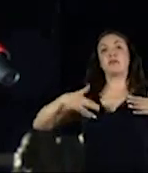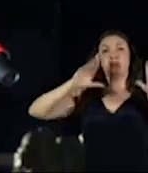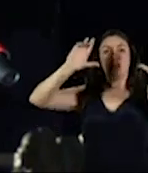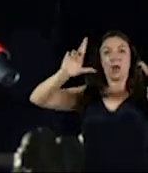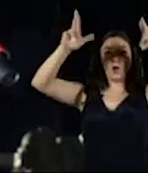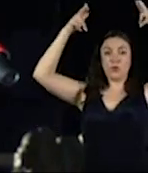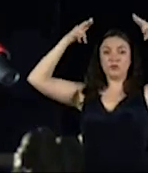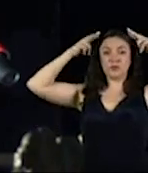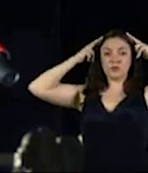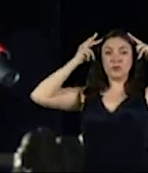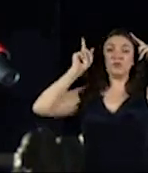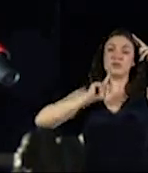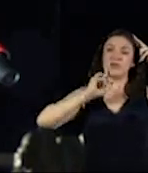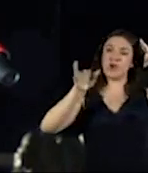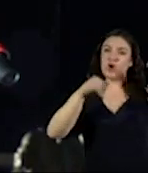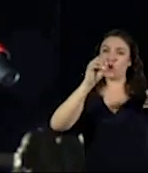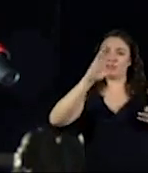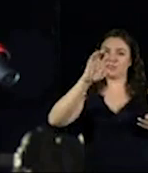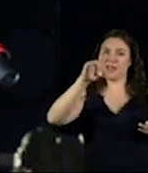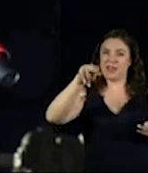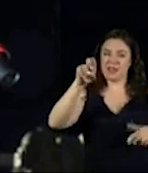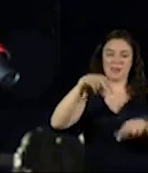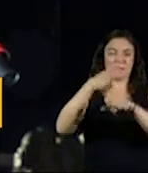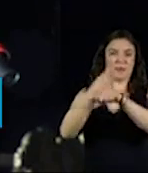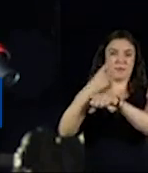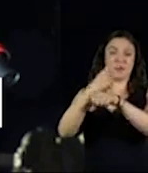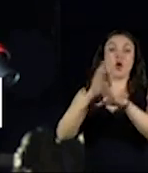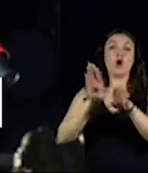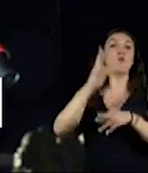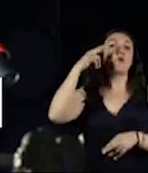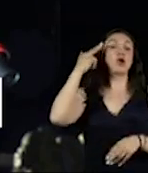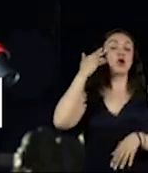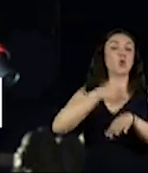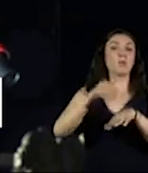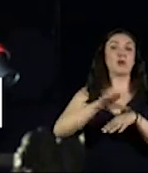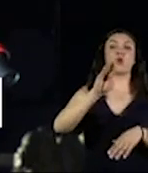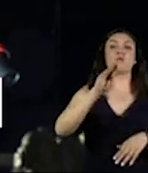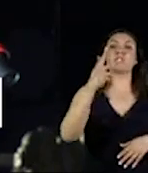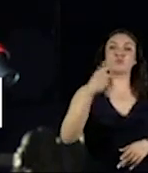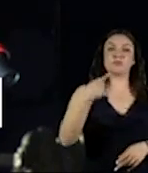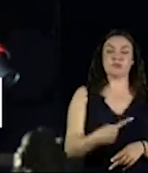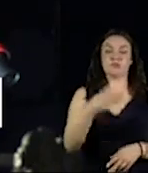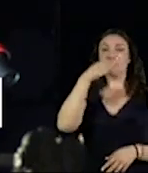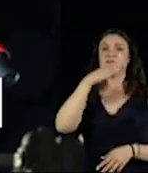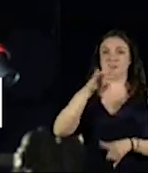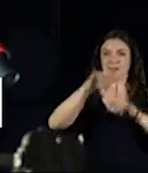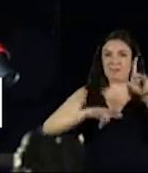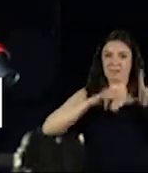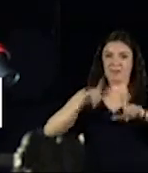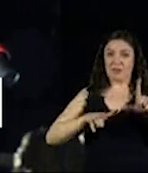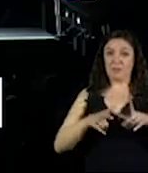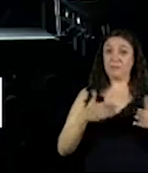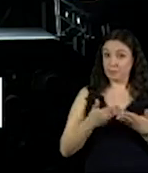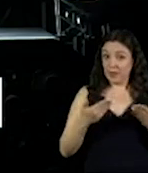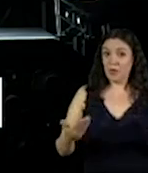de Jocelyn primera como reina número 98 de nuestra Magna feria así